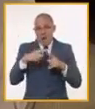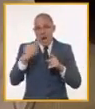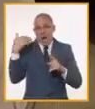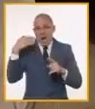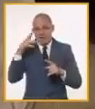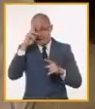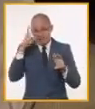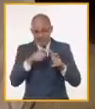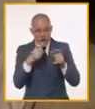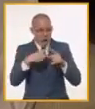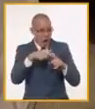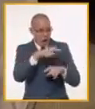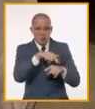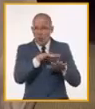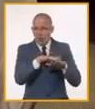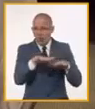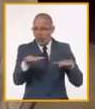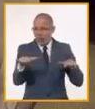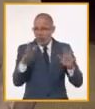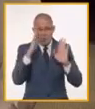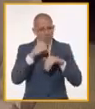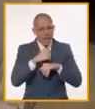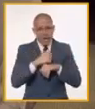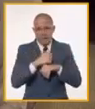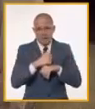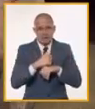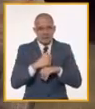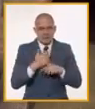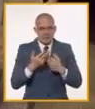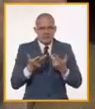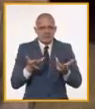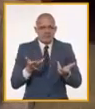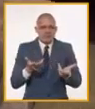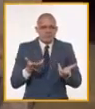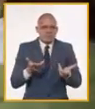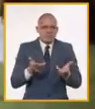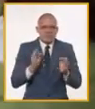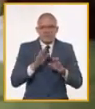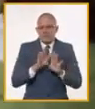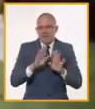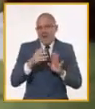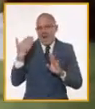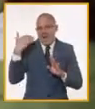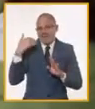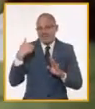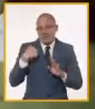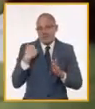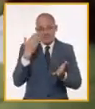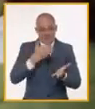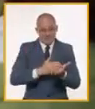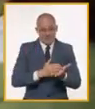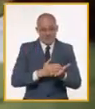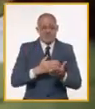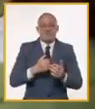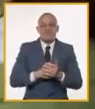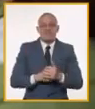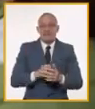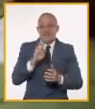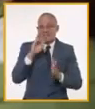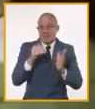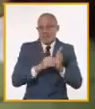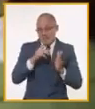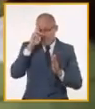públicas. Pero no quiere decir que no había 3.000 médicos todavía cuando me tocaron los 3.000